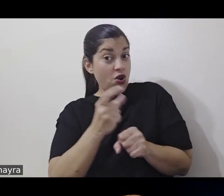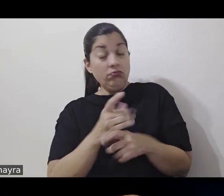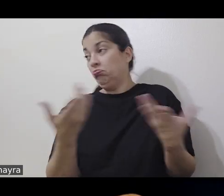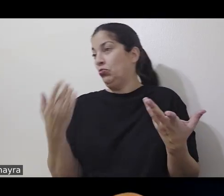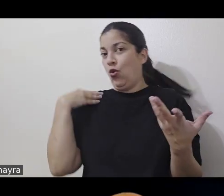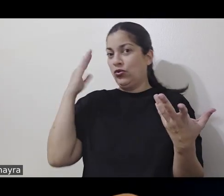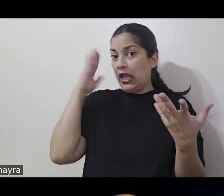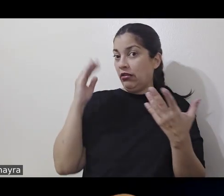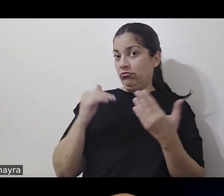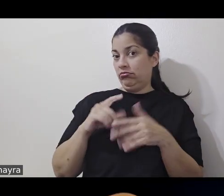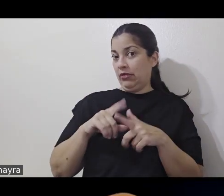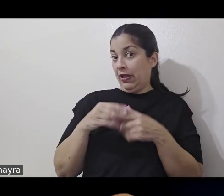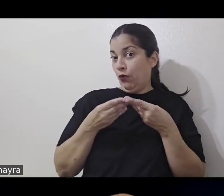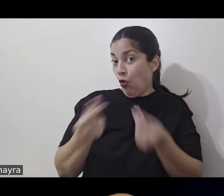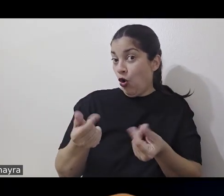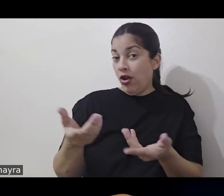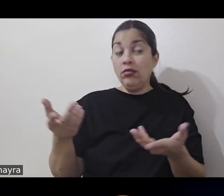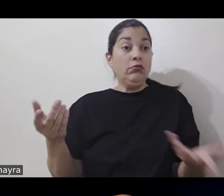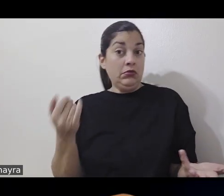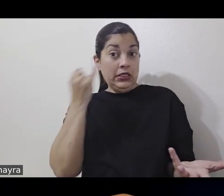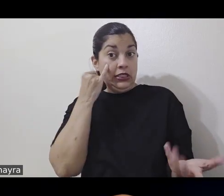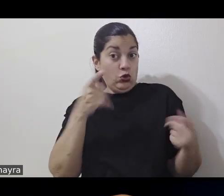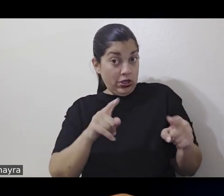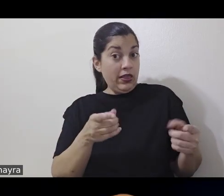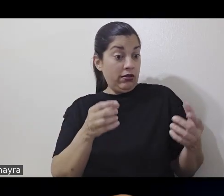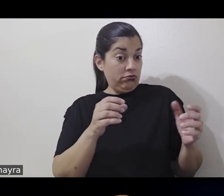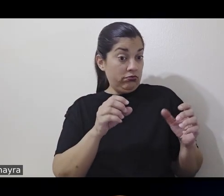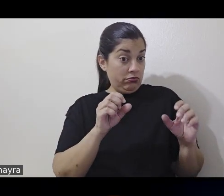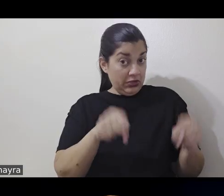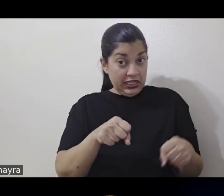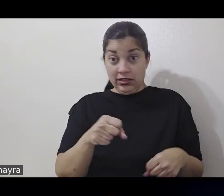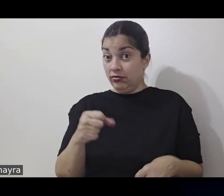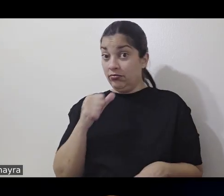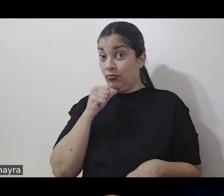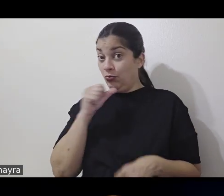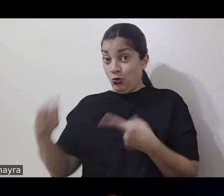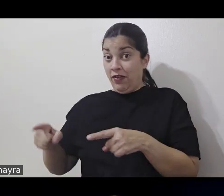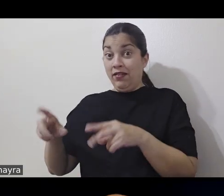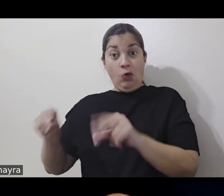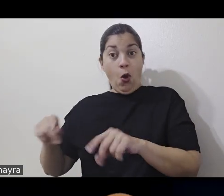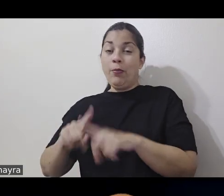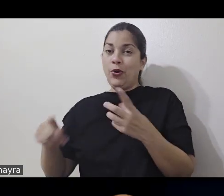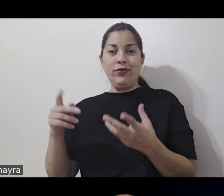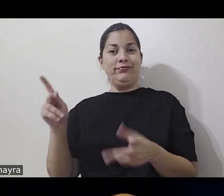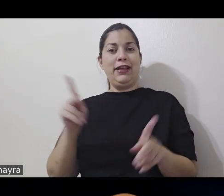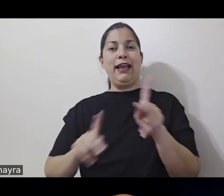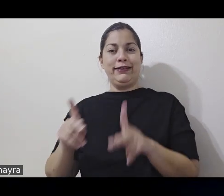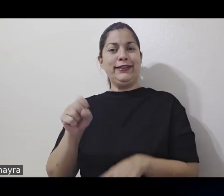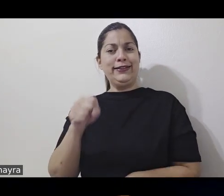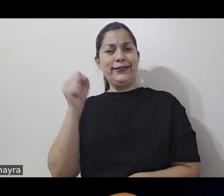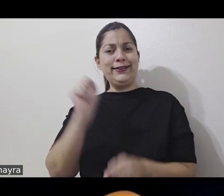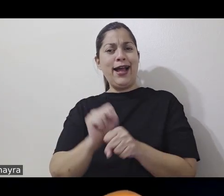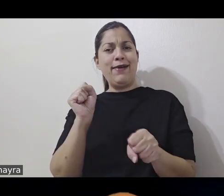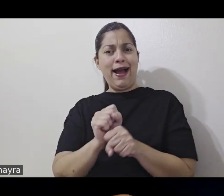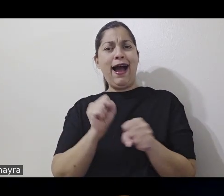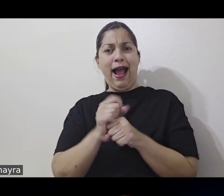fluya. ¿Cómo es para Ravelo? Exacto, es que si se da, y si no, no pasa nada. Pero hay gente que sí trabaja a